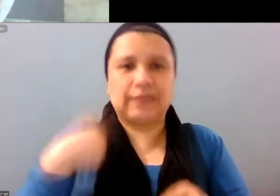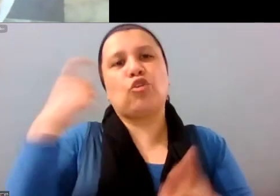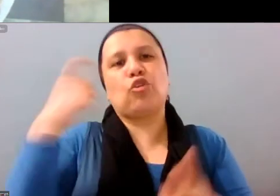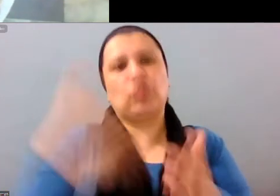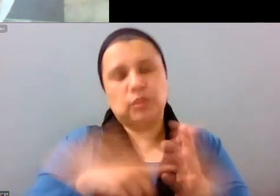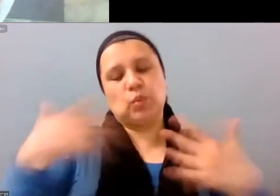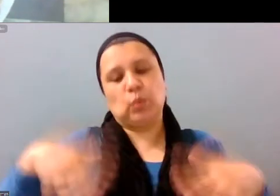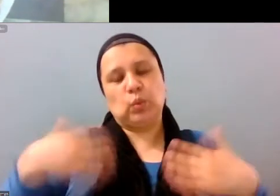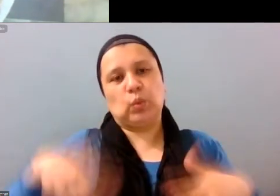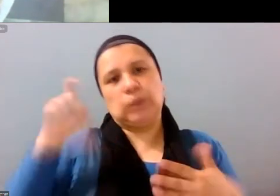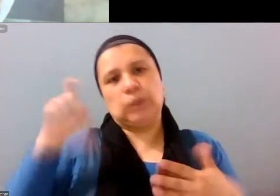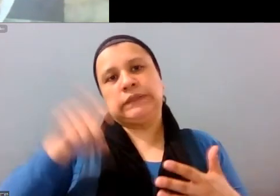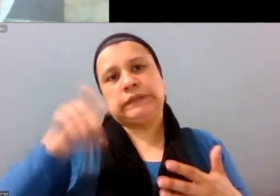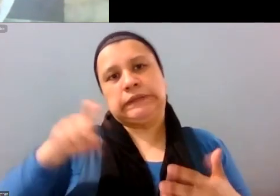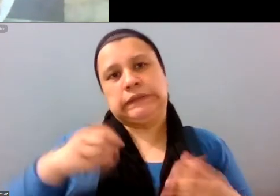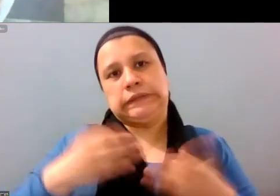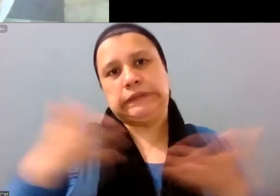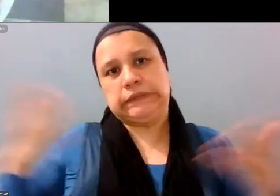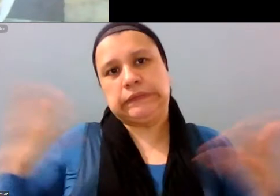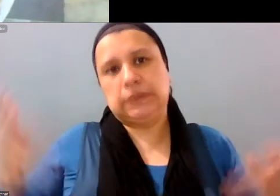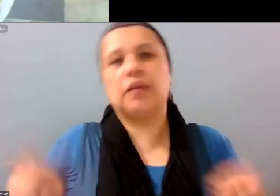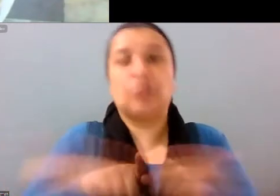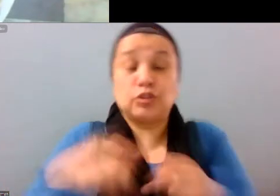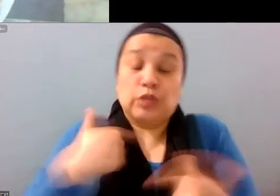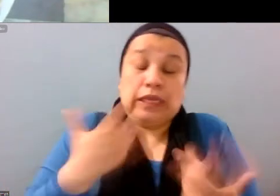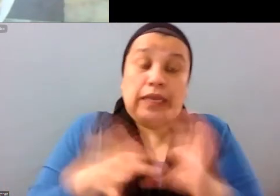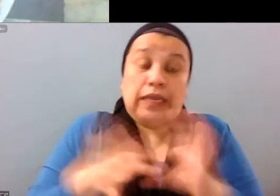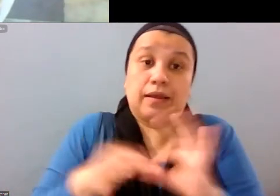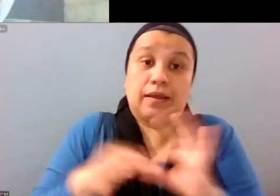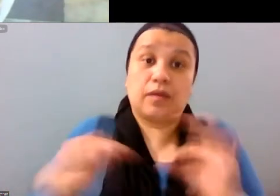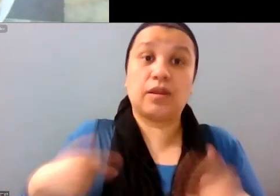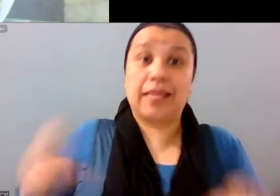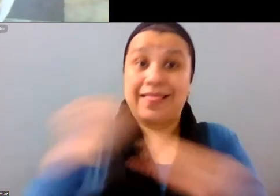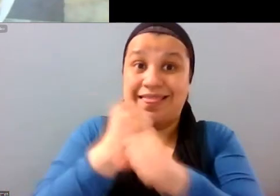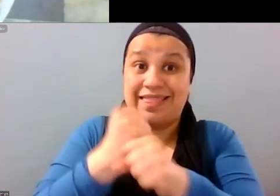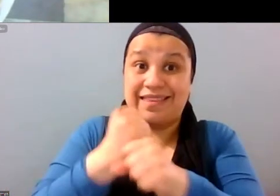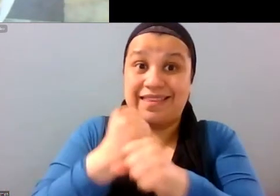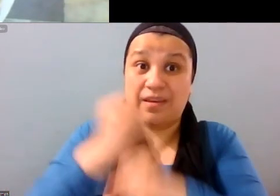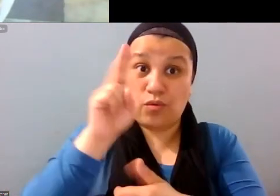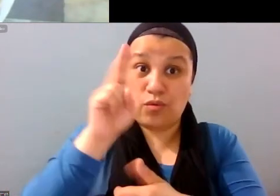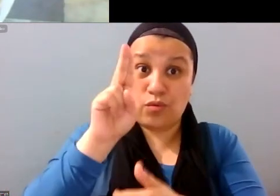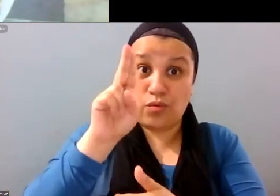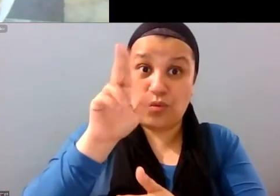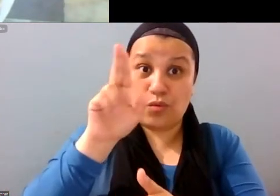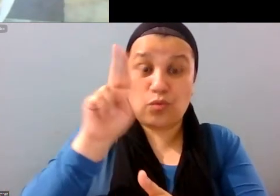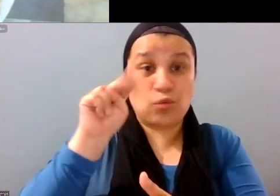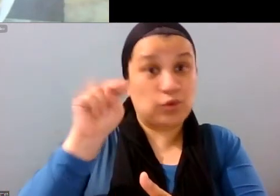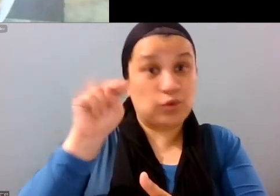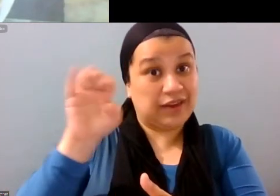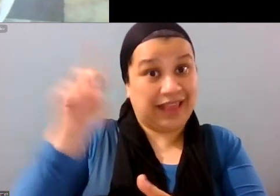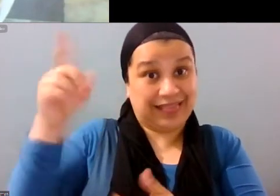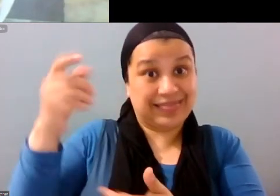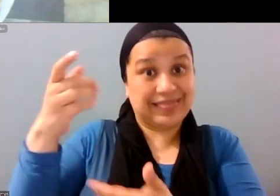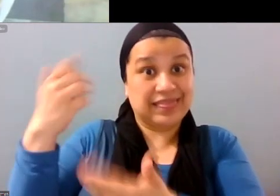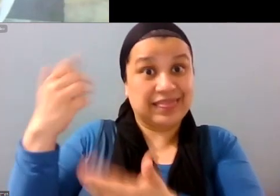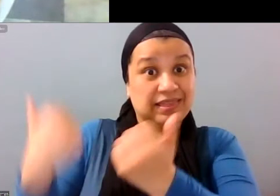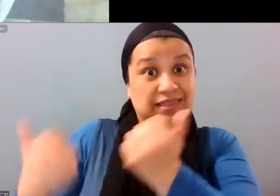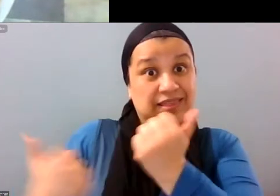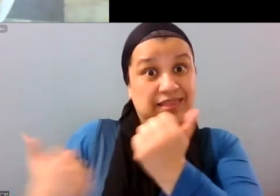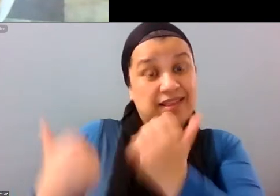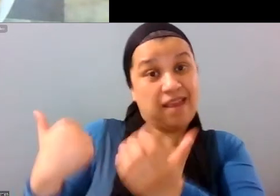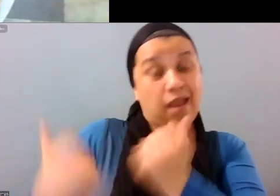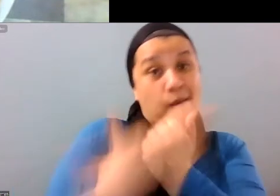yo sí quisiera comentarles que el trabajo que la UNED nos desarrolló nos apoyó a desarrollar al principio de